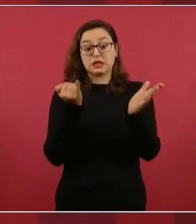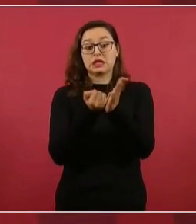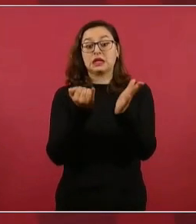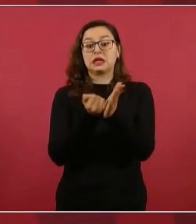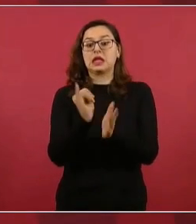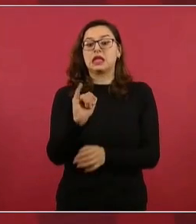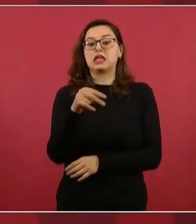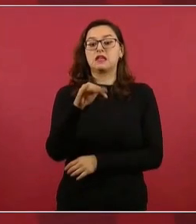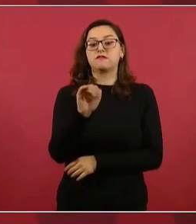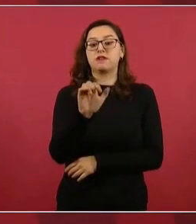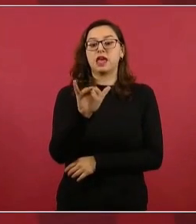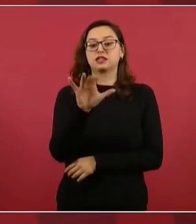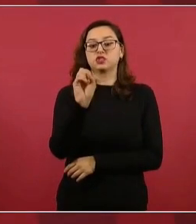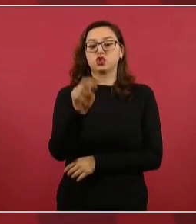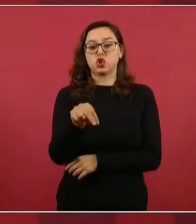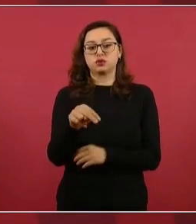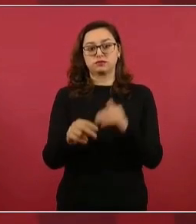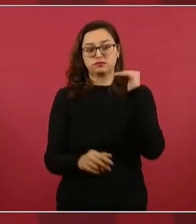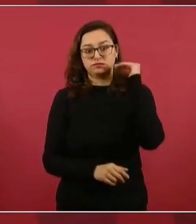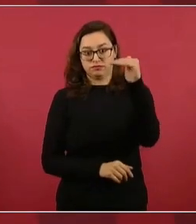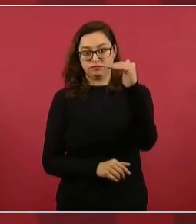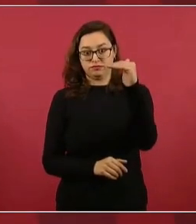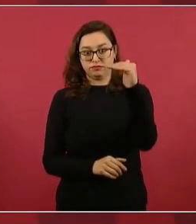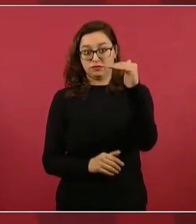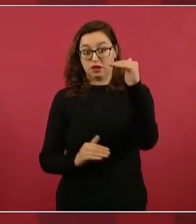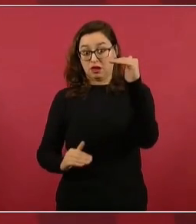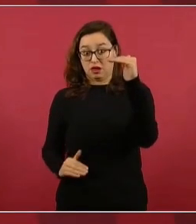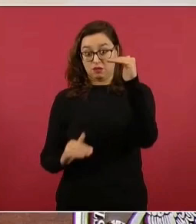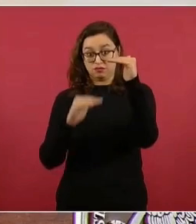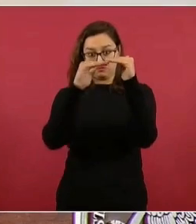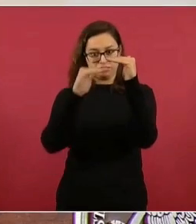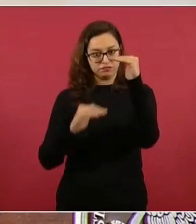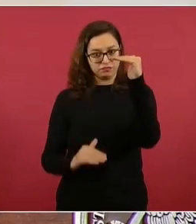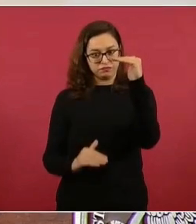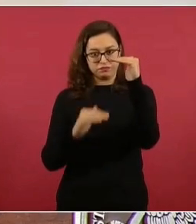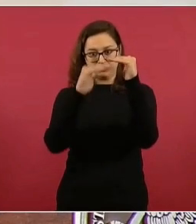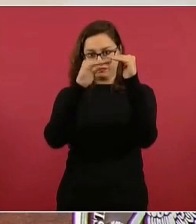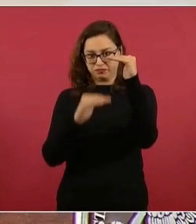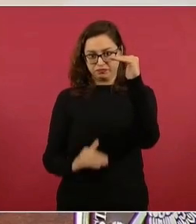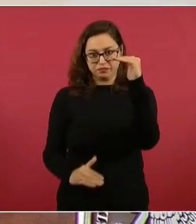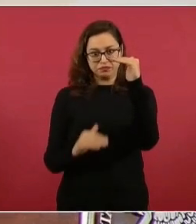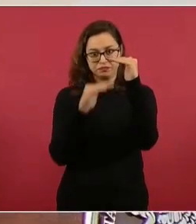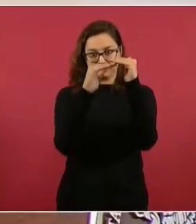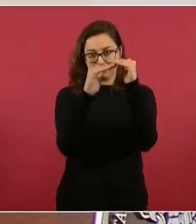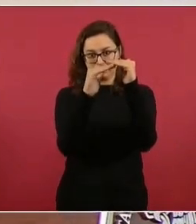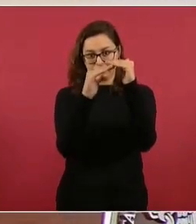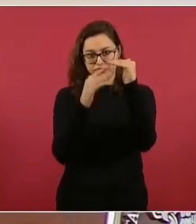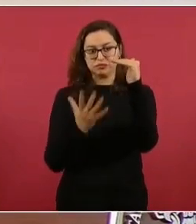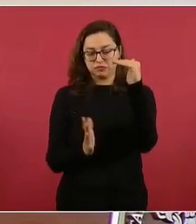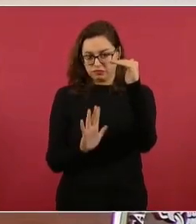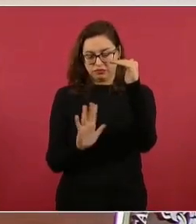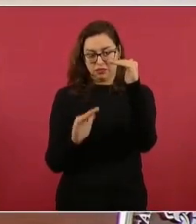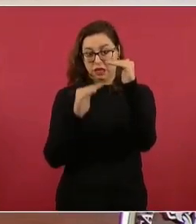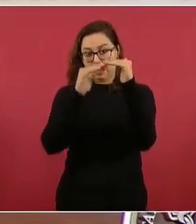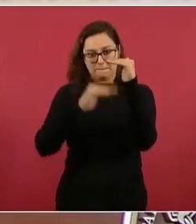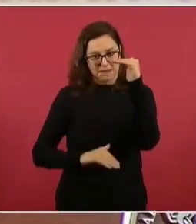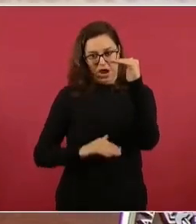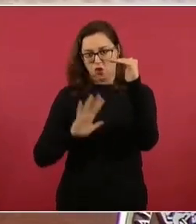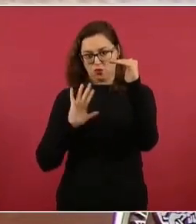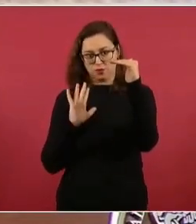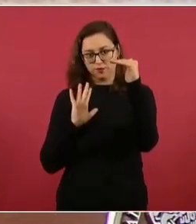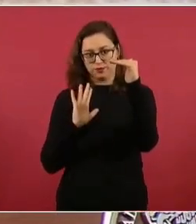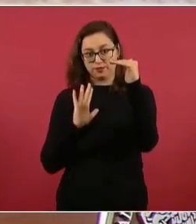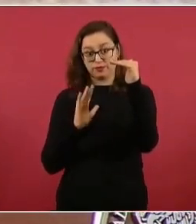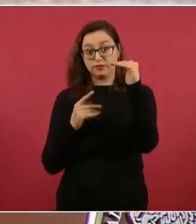inflación. Pero estamos viviendo en una situación especial de que si aumentamos de acuerdo